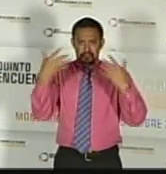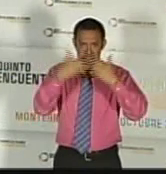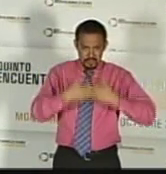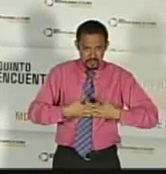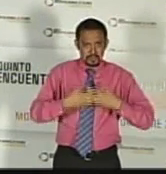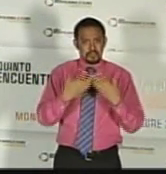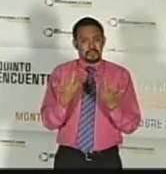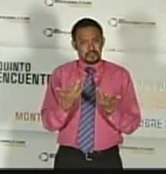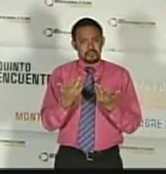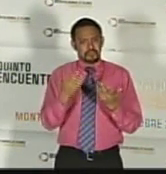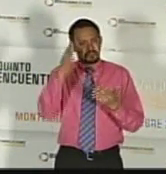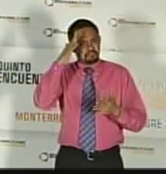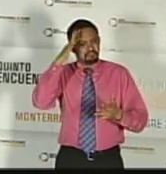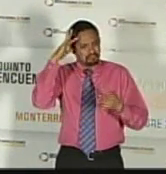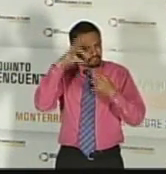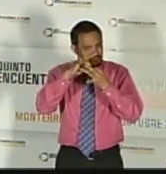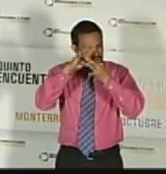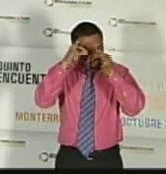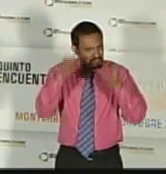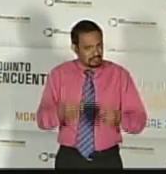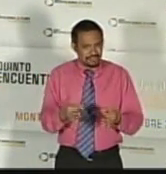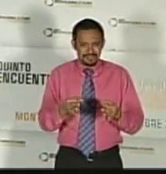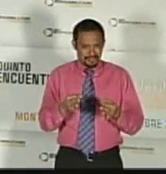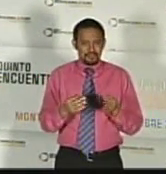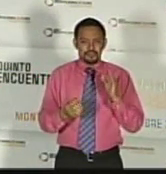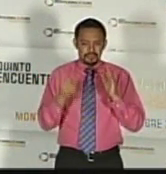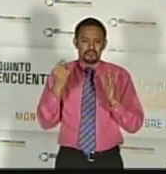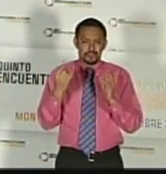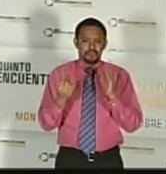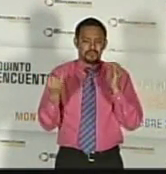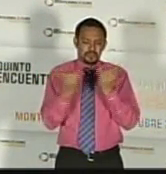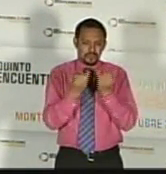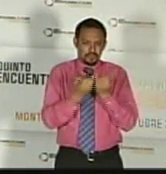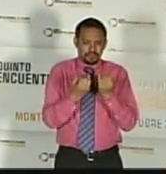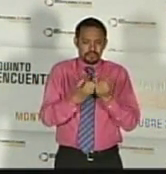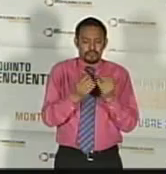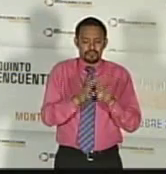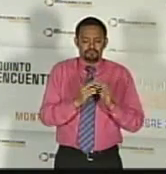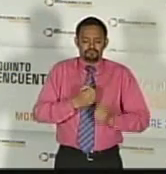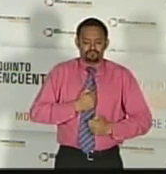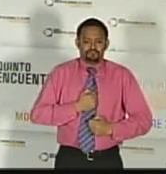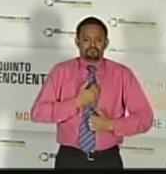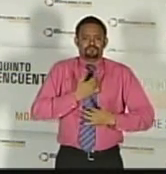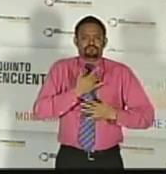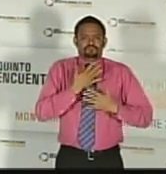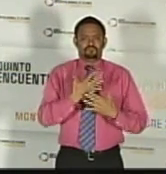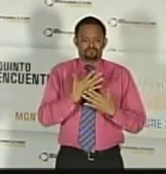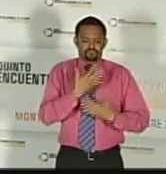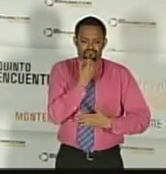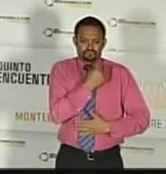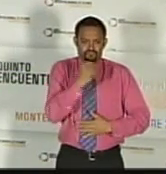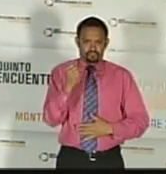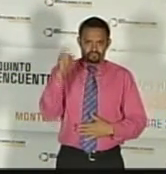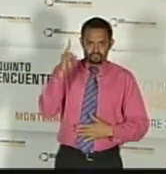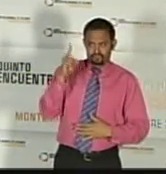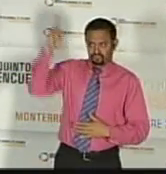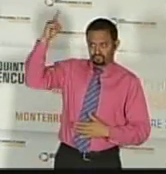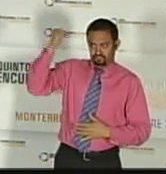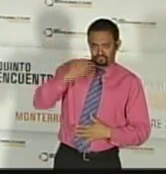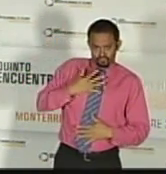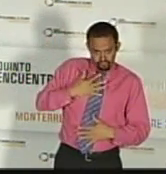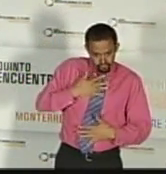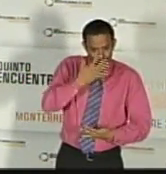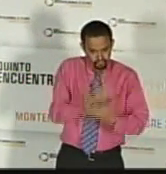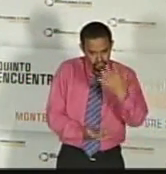que hay un despertar de una vocación única, el despertar del potencial divino para crear, para